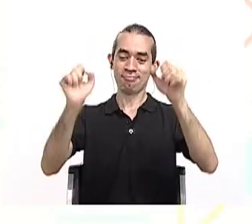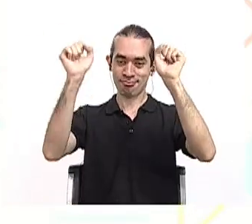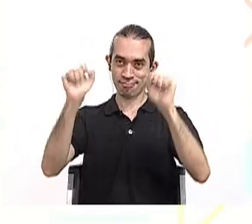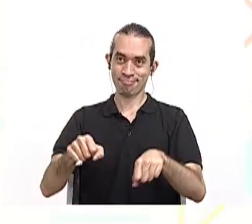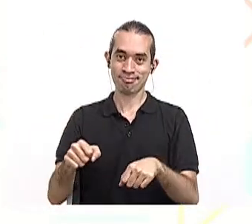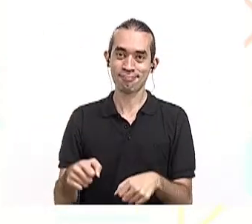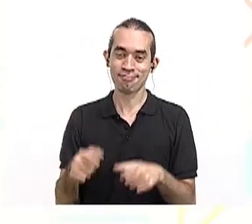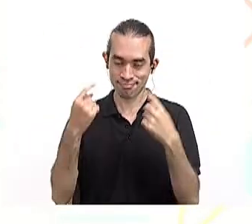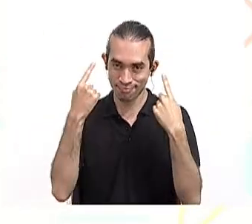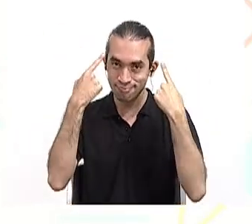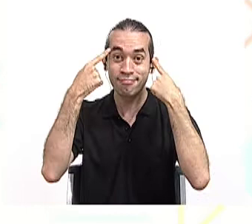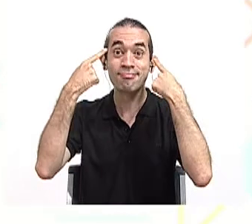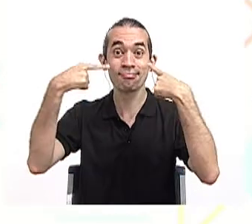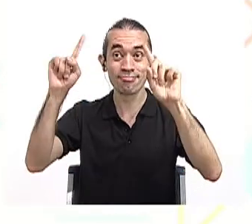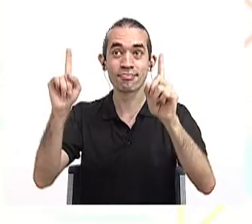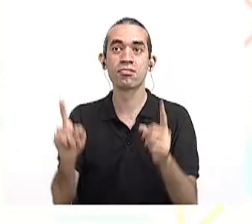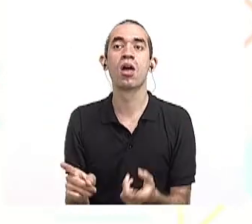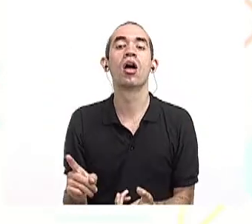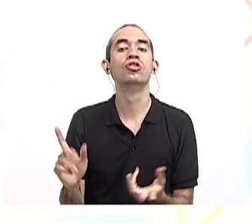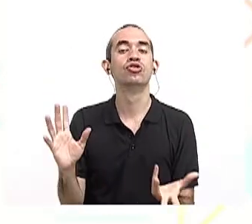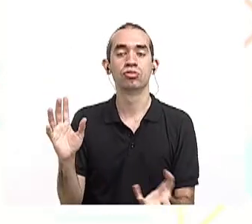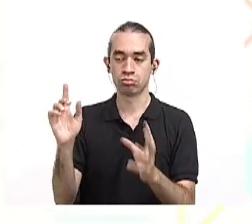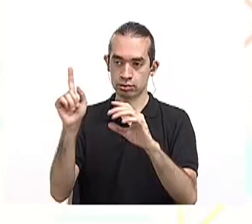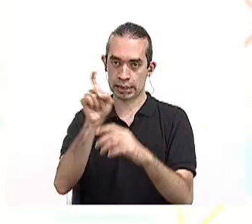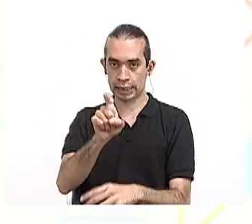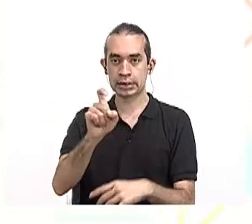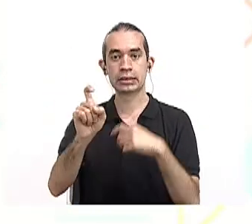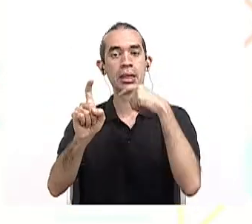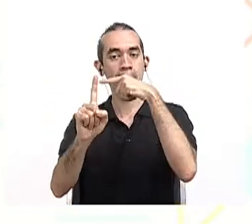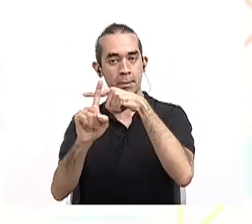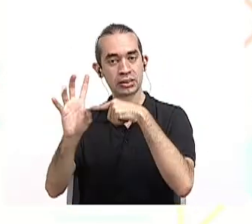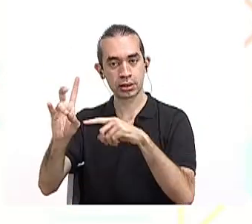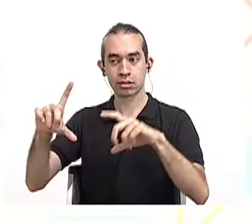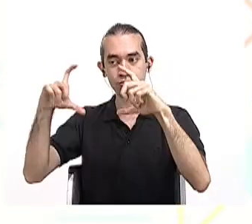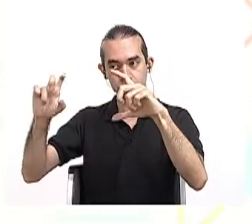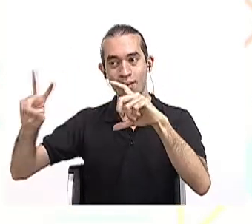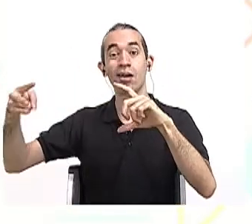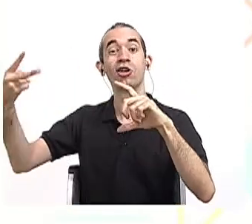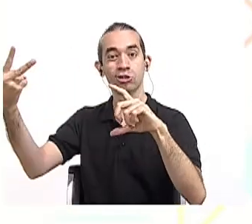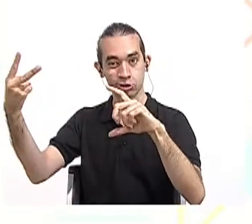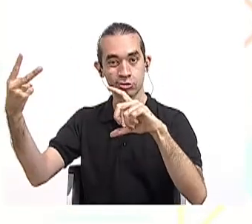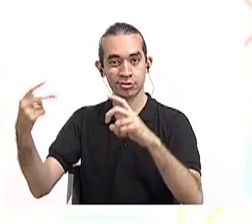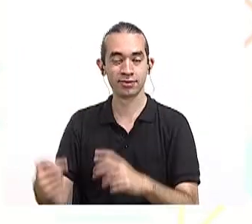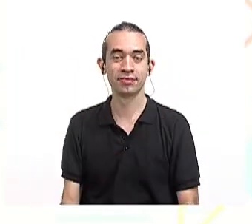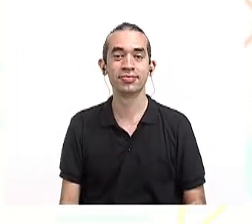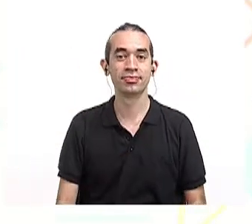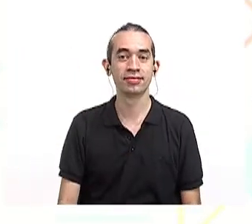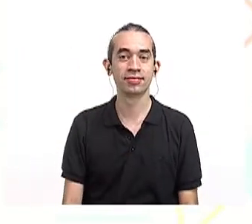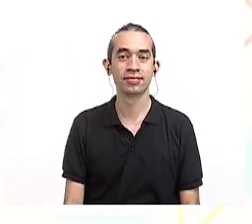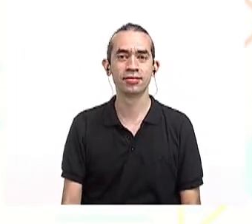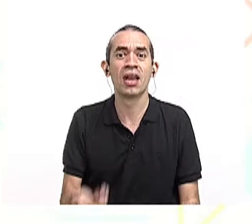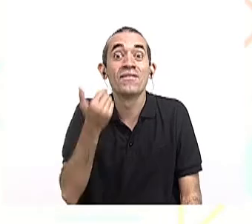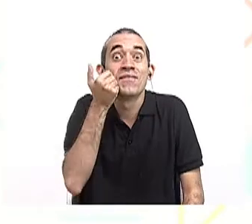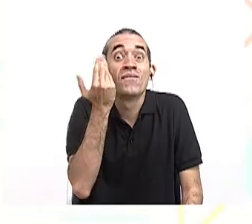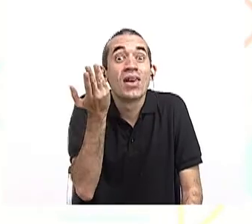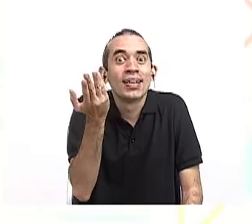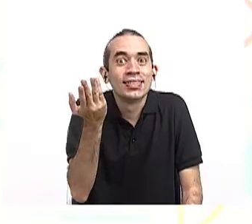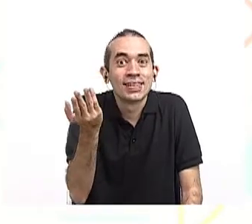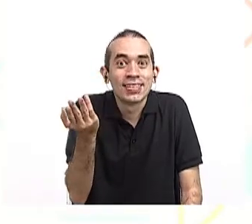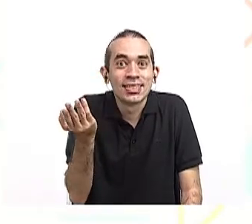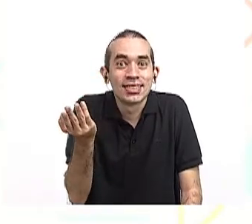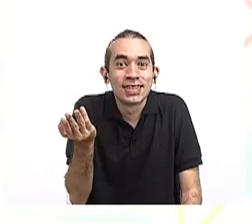ponen sumados, x más 7, y elevados a la 2. ¡Qué